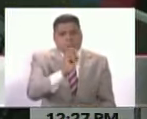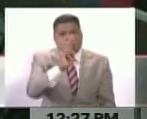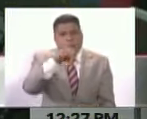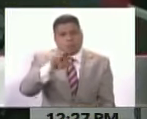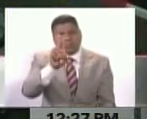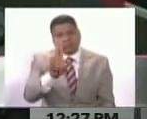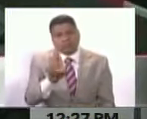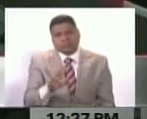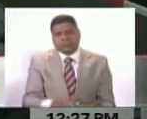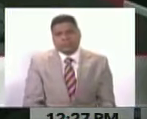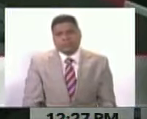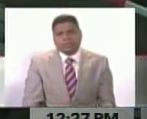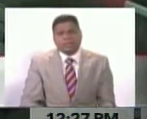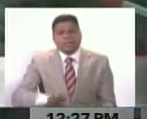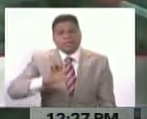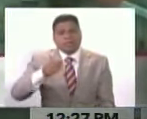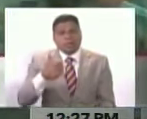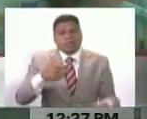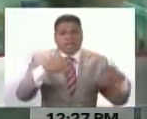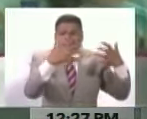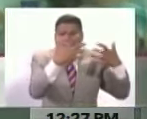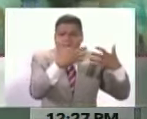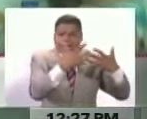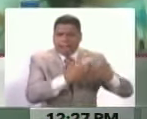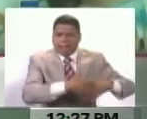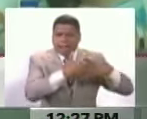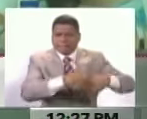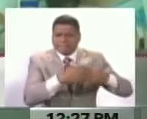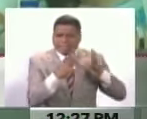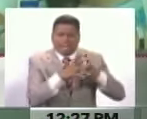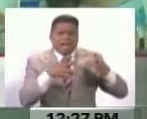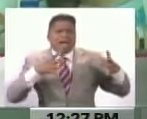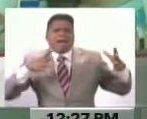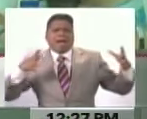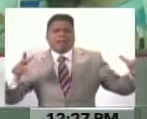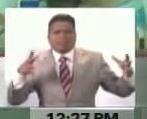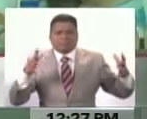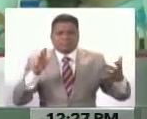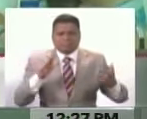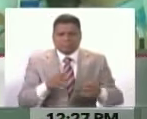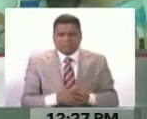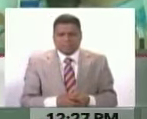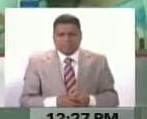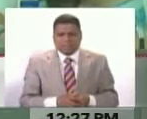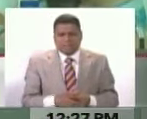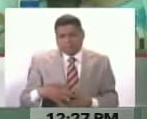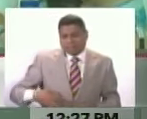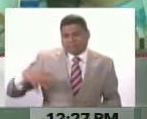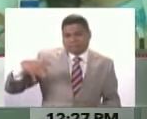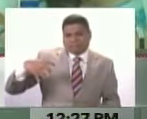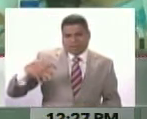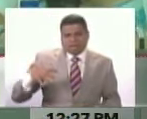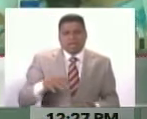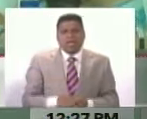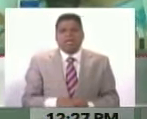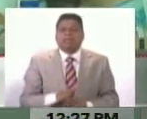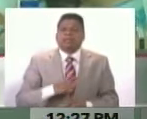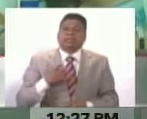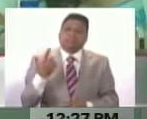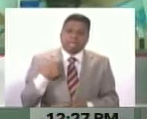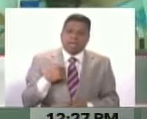para que las transnacionales, las grandes corporaciones transnacionales, el gran capital, tenga que rendir cuentas en el